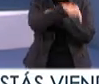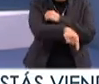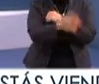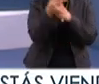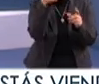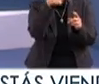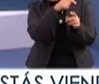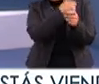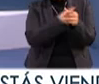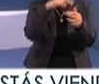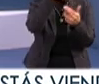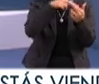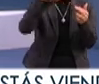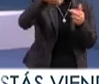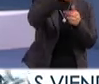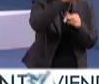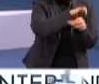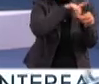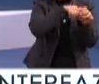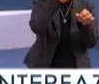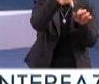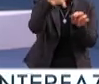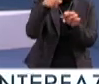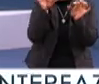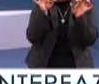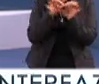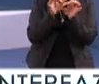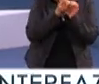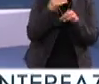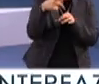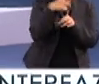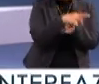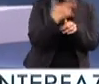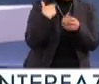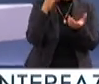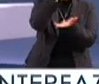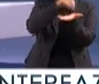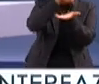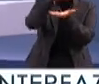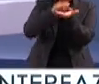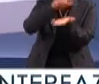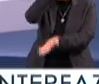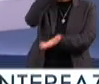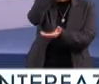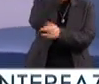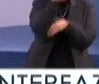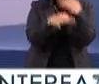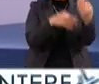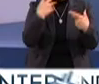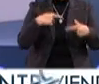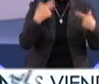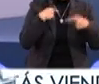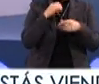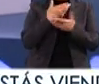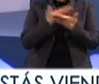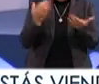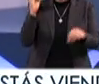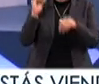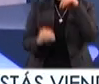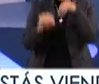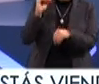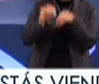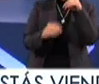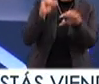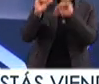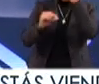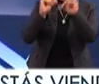particularidades de cada una de las zonas de nuestro país, de cada uno de los estados. Entonces, recopiló la opinión de todas las personas y, por supuesto, que esto también se